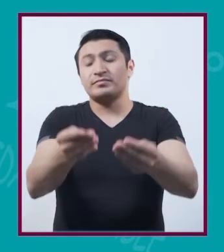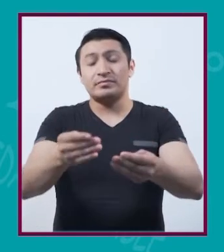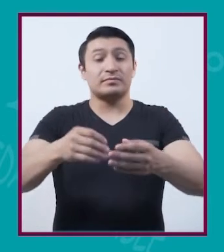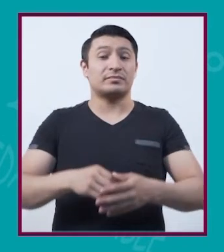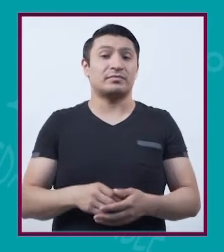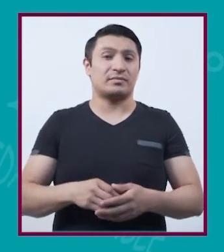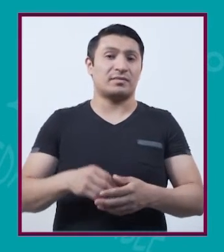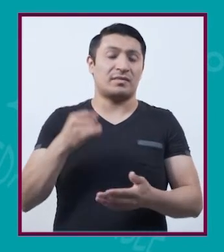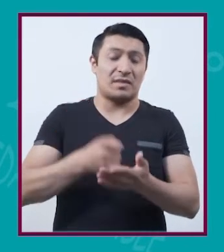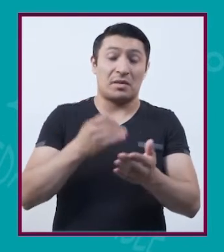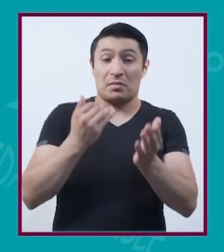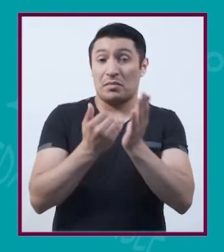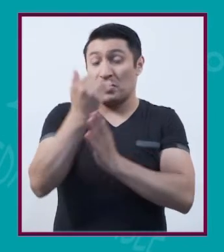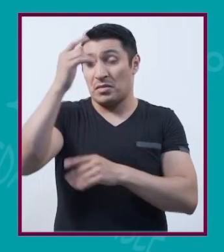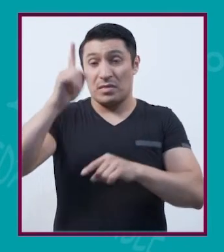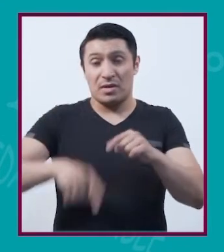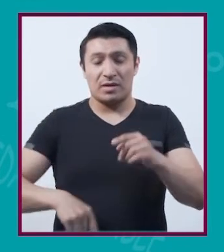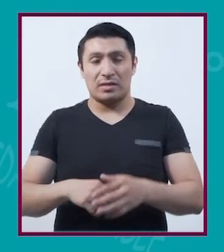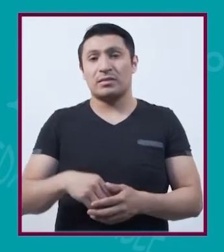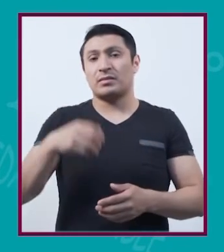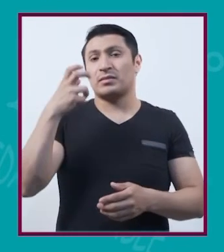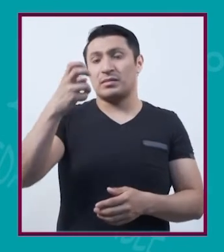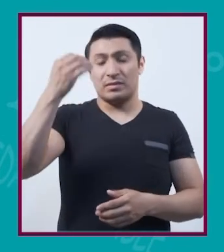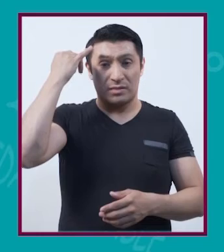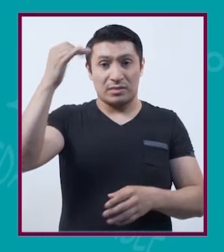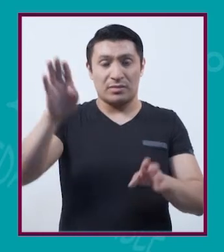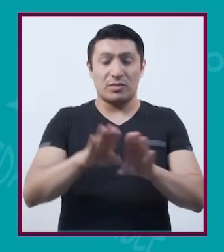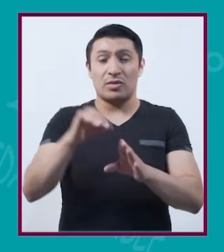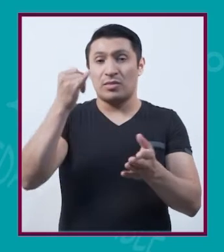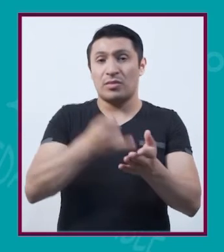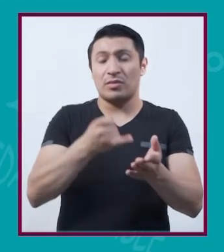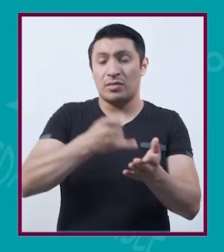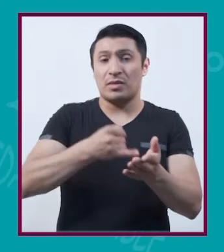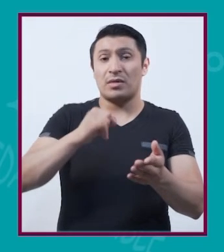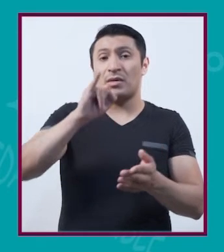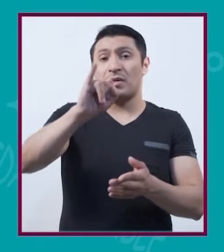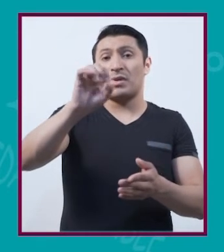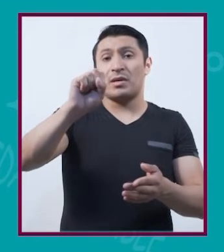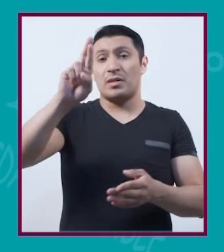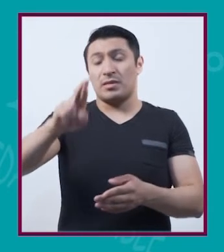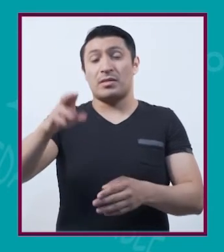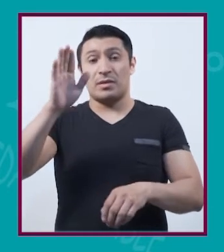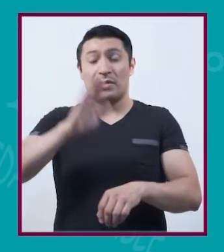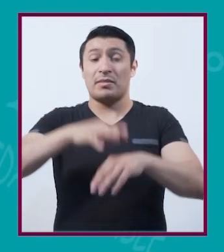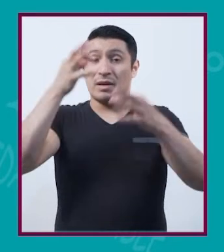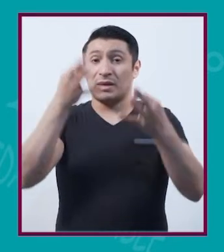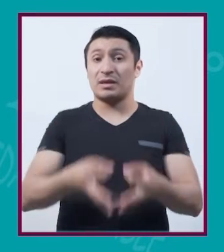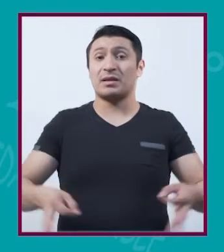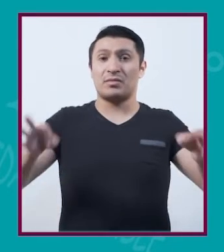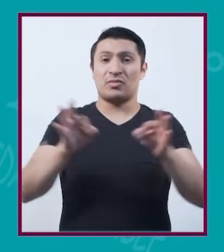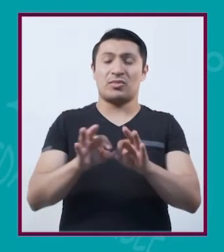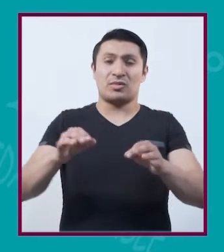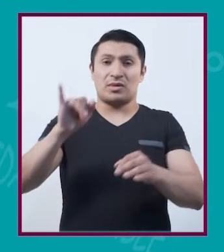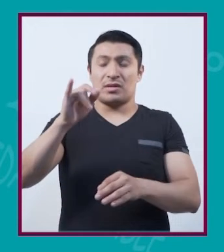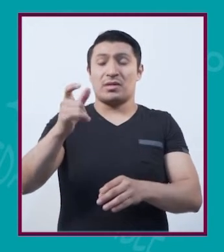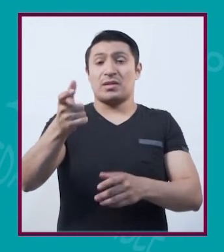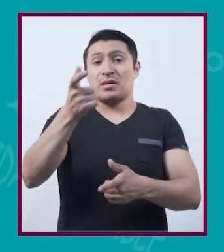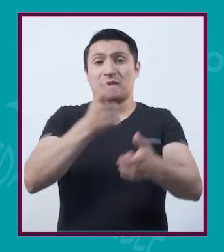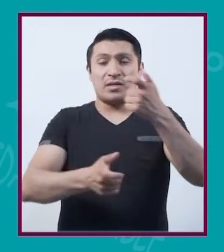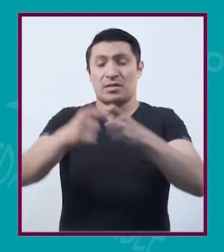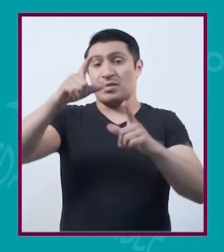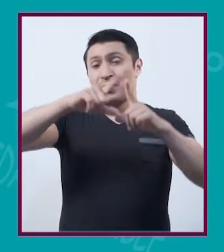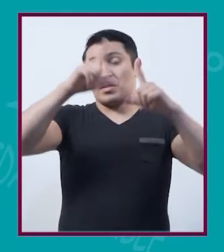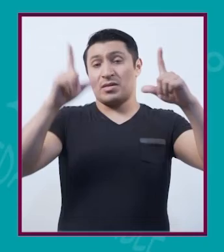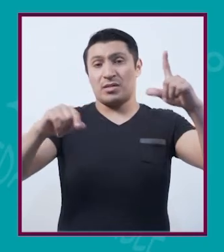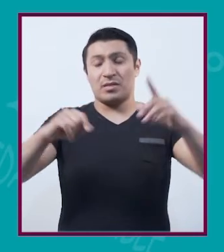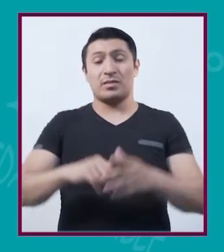las contribuciones federales. En este periodo se implementó el impuesto sobre la renta, que al día de hoy es la principal fuente